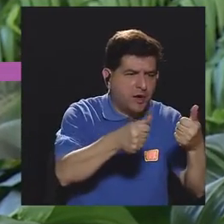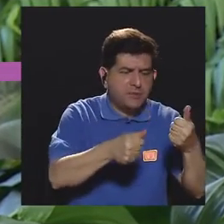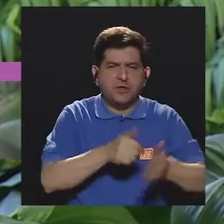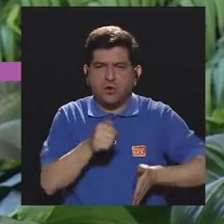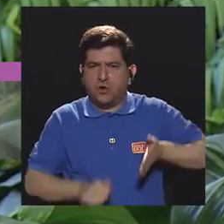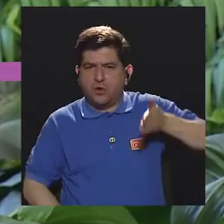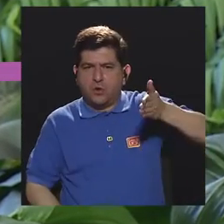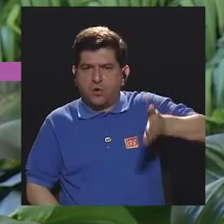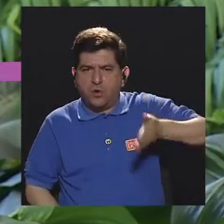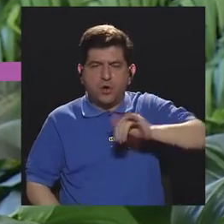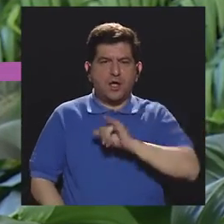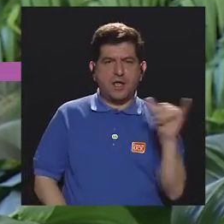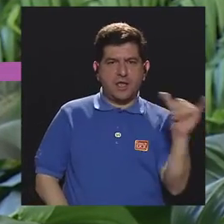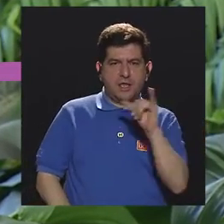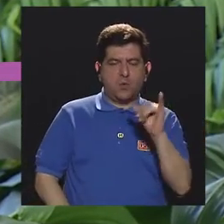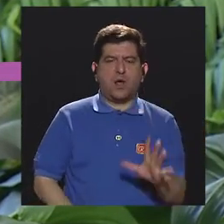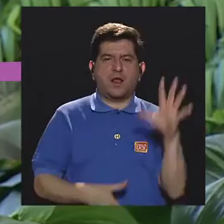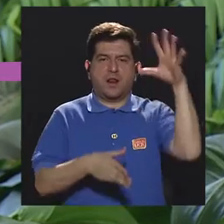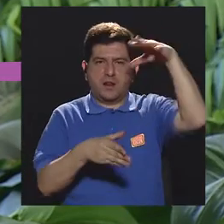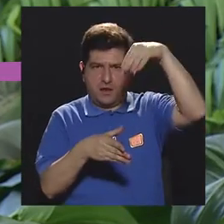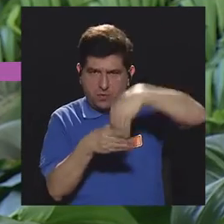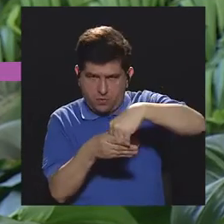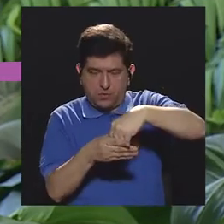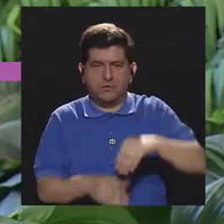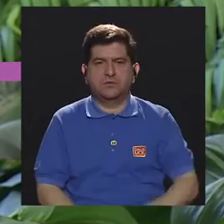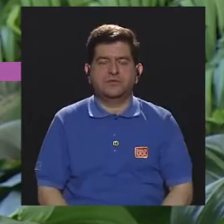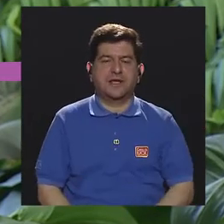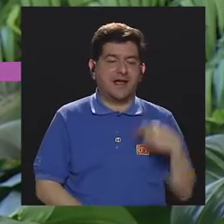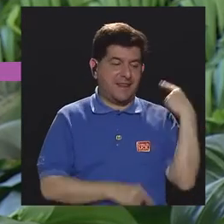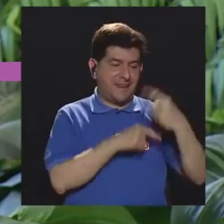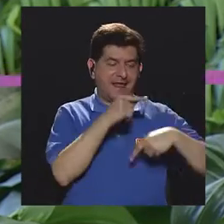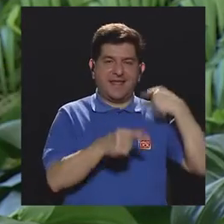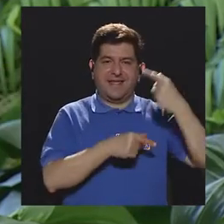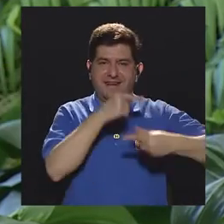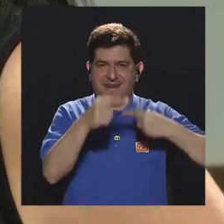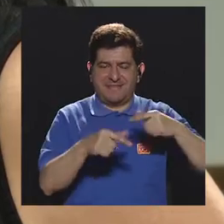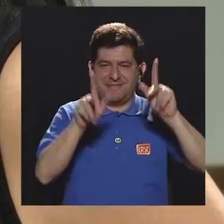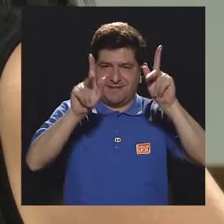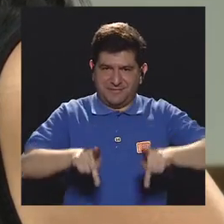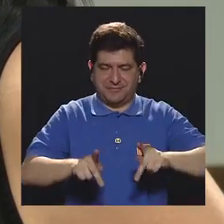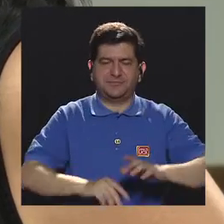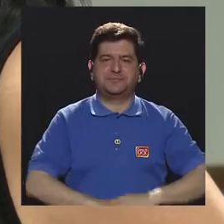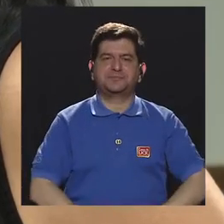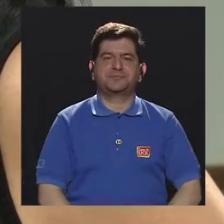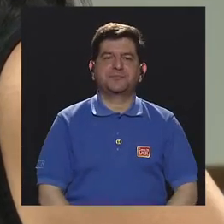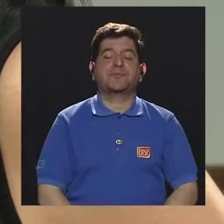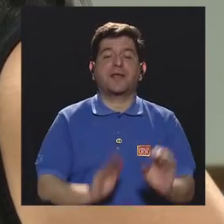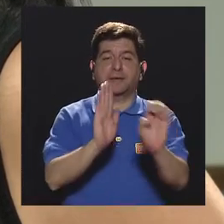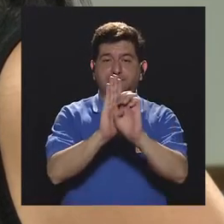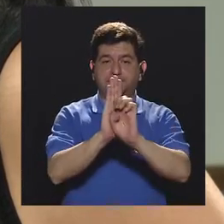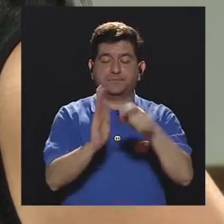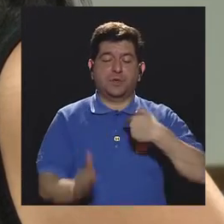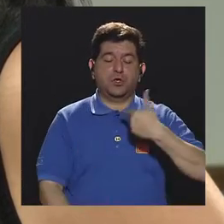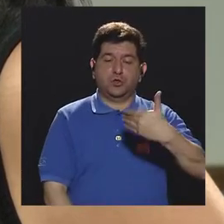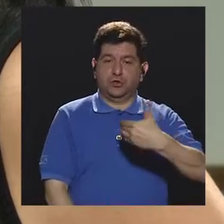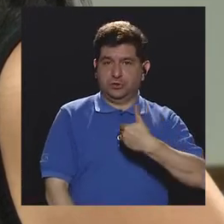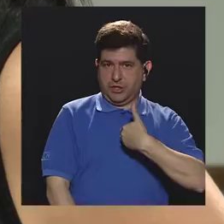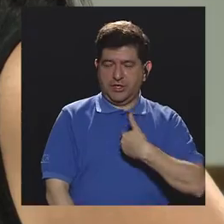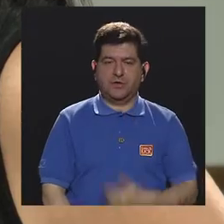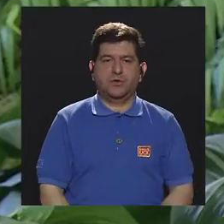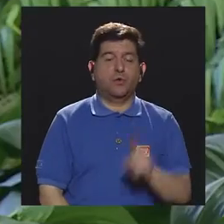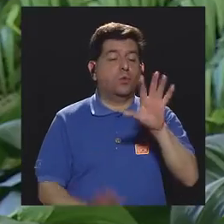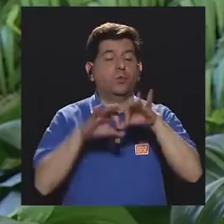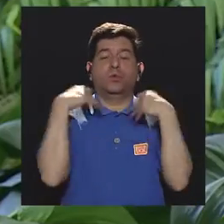rápido, más lento, también se involucra la genética de la persona. Ejemplo, si yo